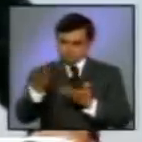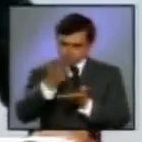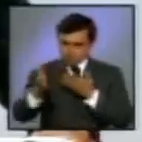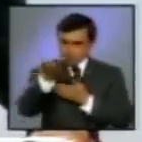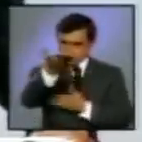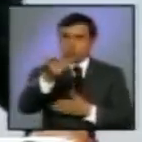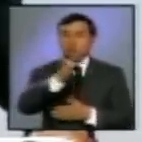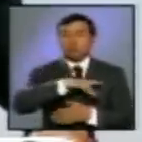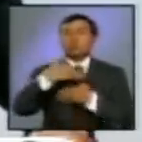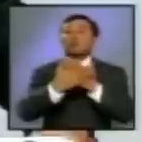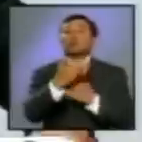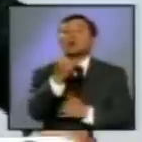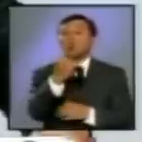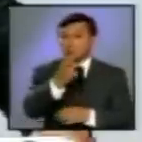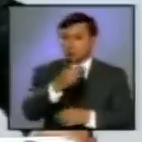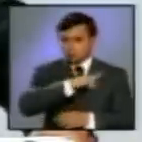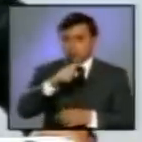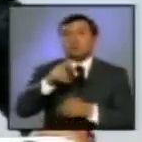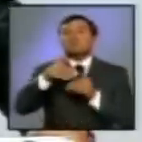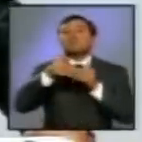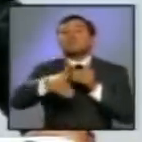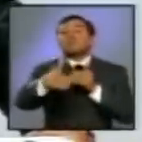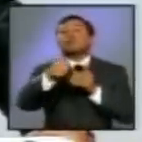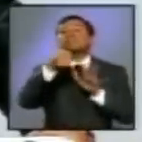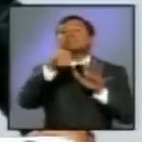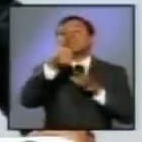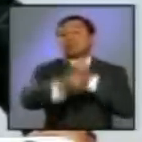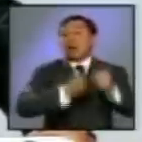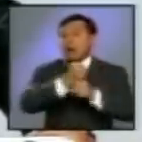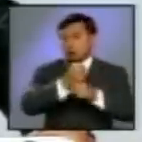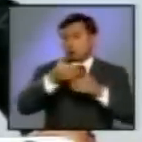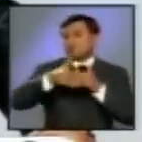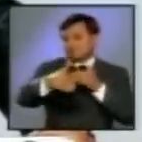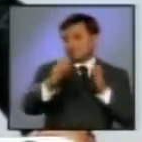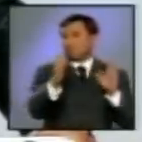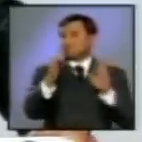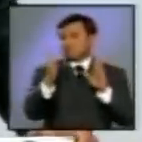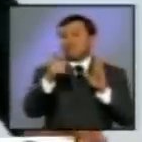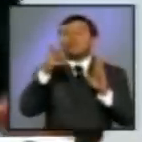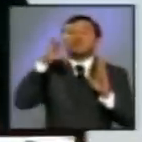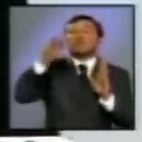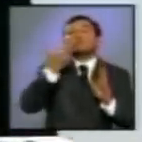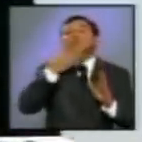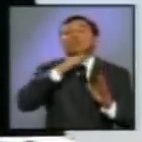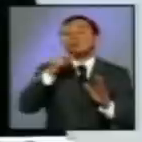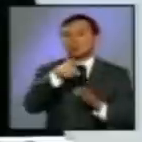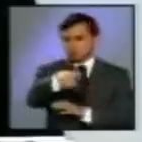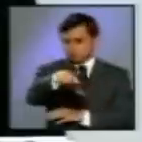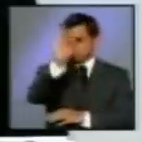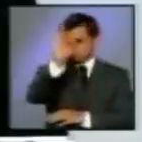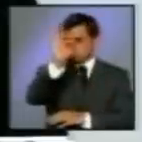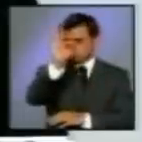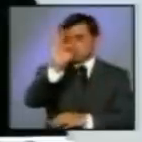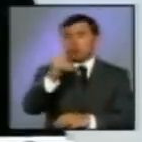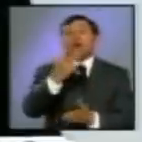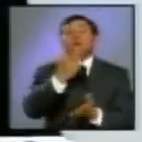el destino de nuestro país, no solo de los próximos 6 años, sino de los años posteriores. Por eso, en